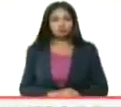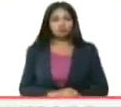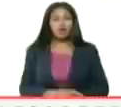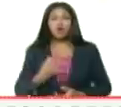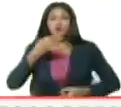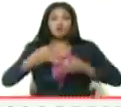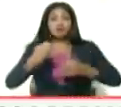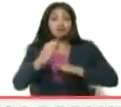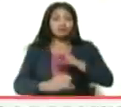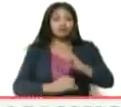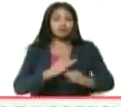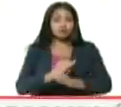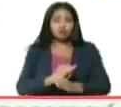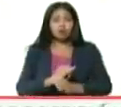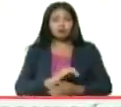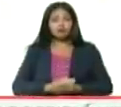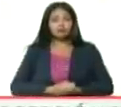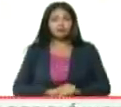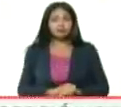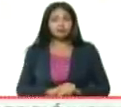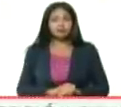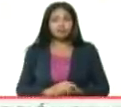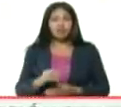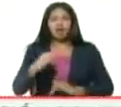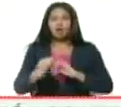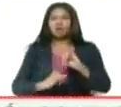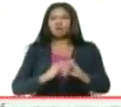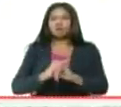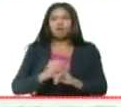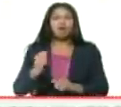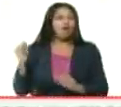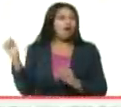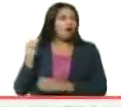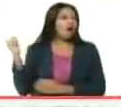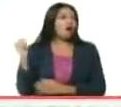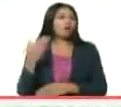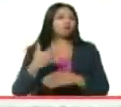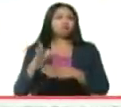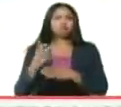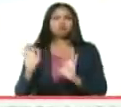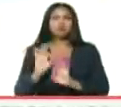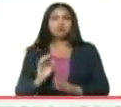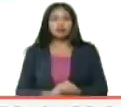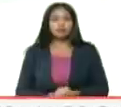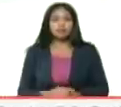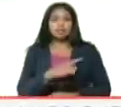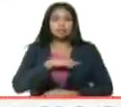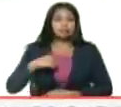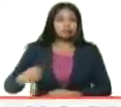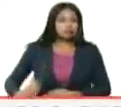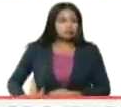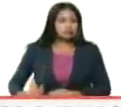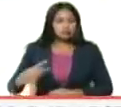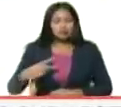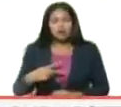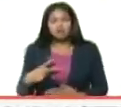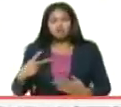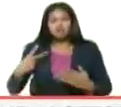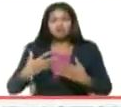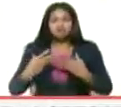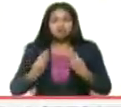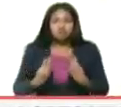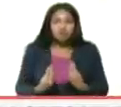justicia internacional va a ganar. Y la parte china también aprecia mucho las medidas y